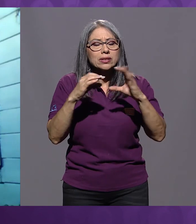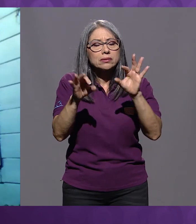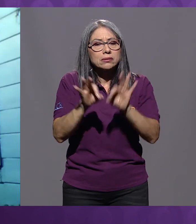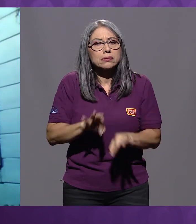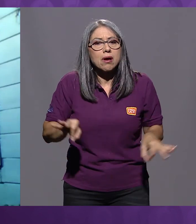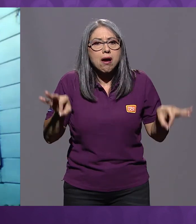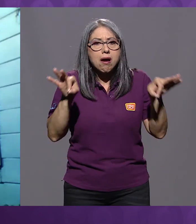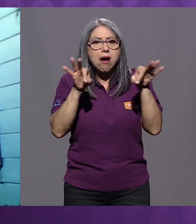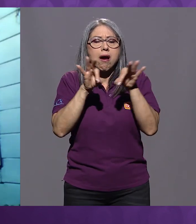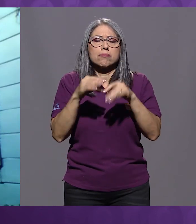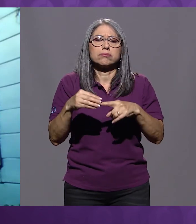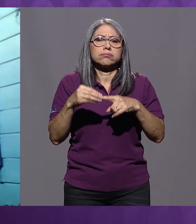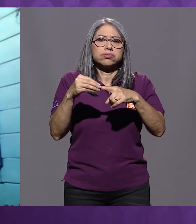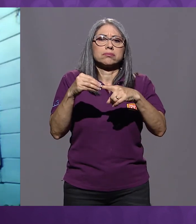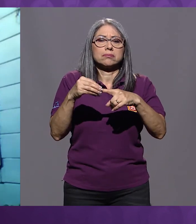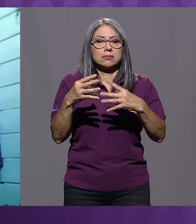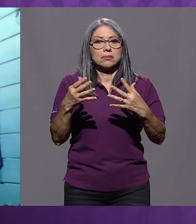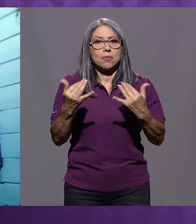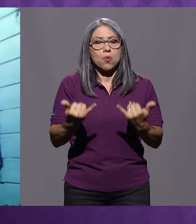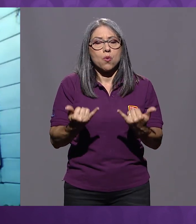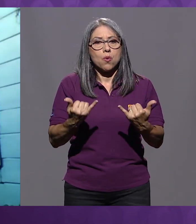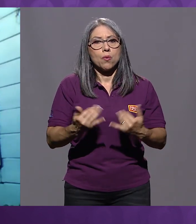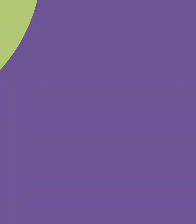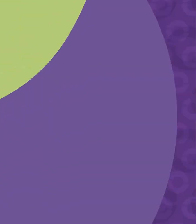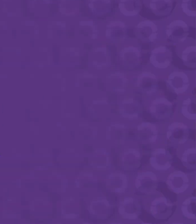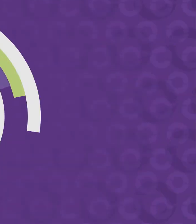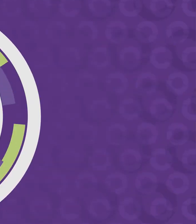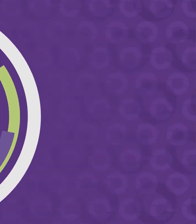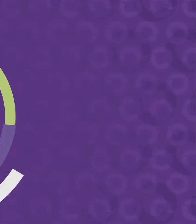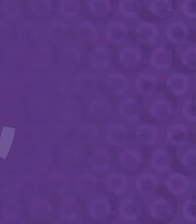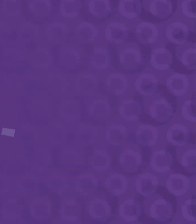que es tan importante y que es tan fundamental hoy en día.